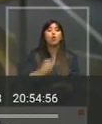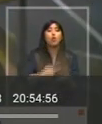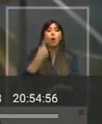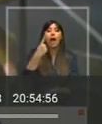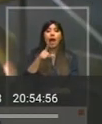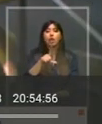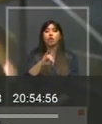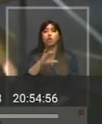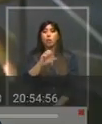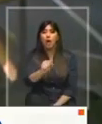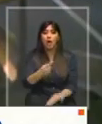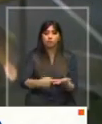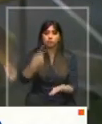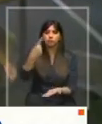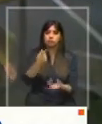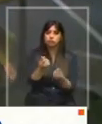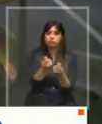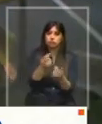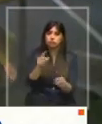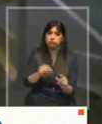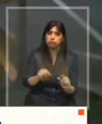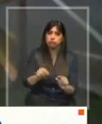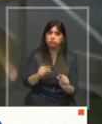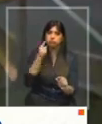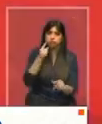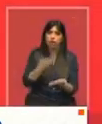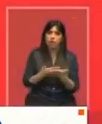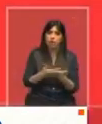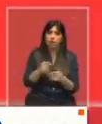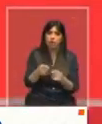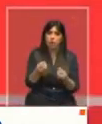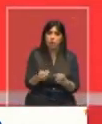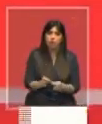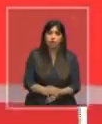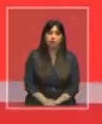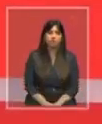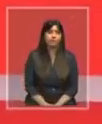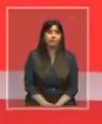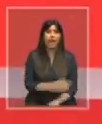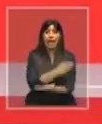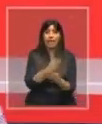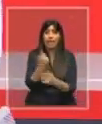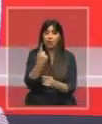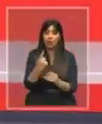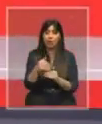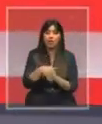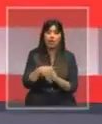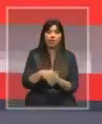tarde, así que aprovechen esa opción. Bueno, sigamos avanzando con más noticias porque fíjense que sacando